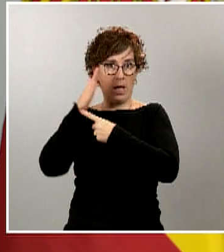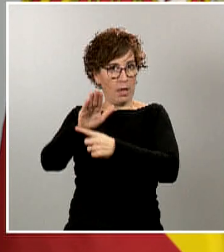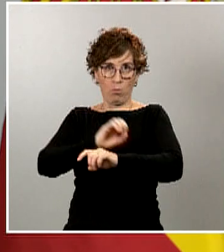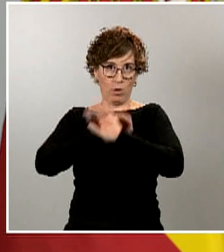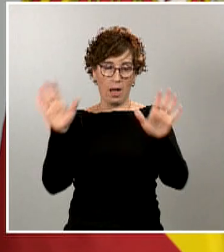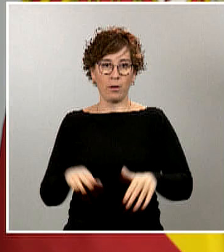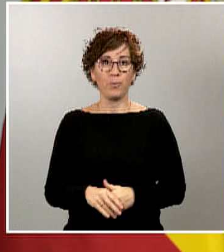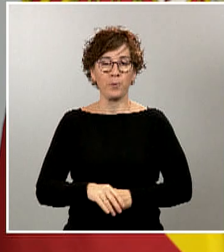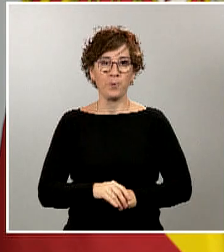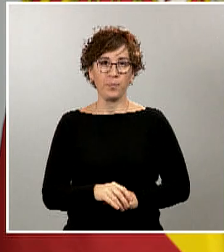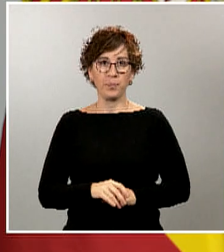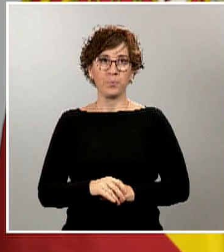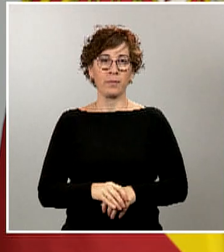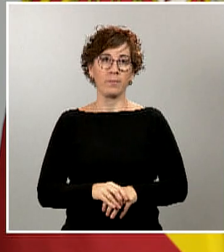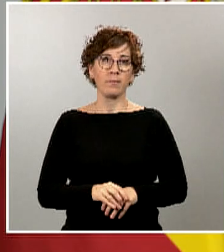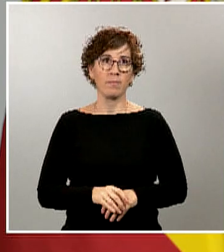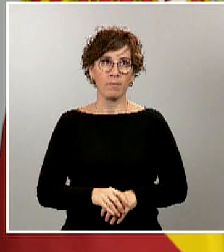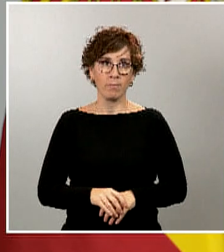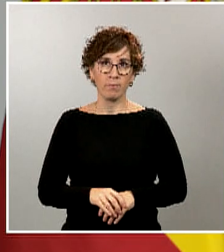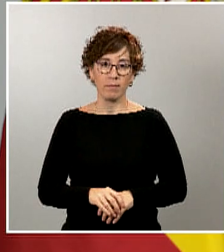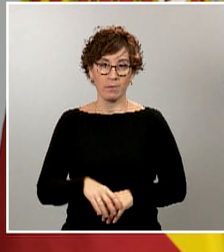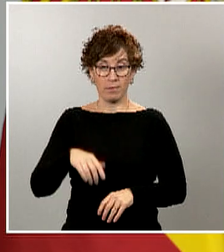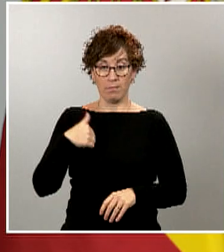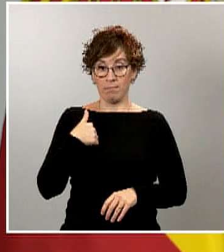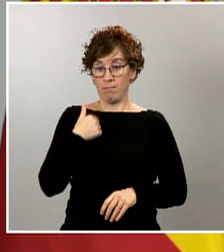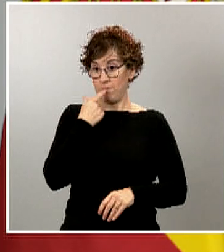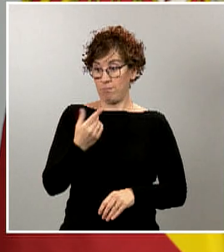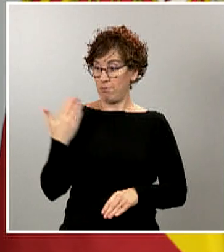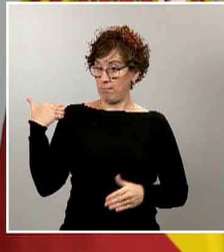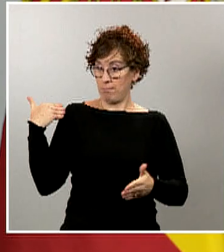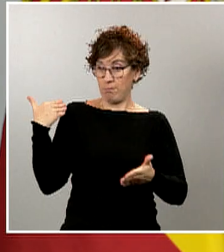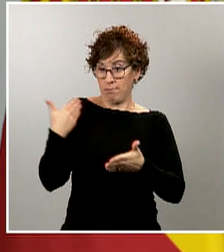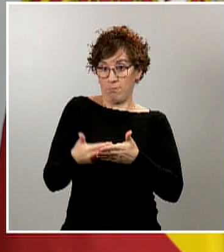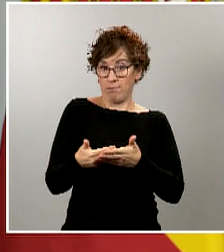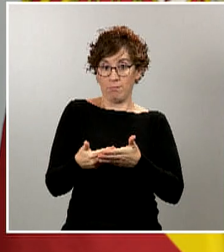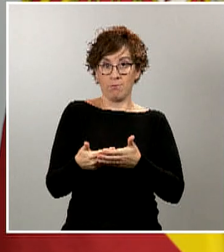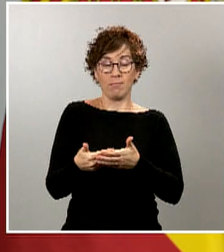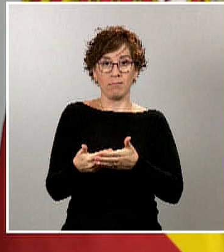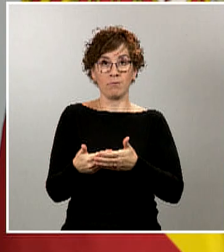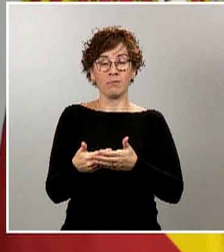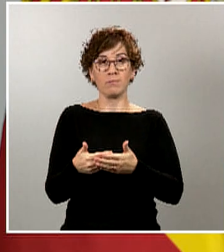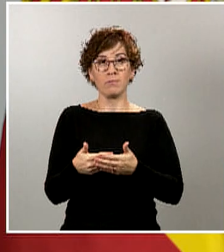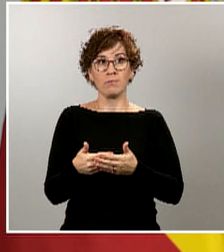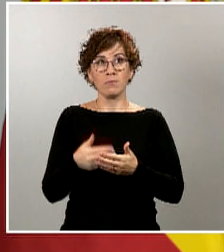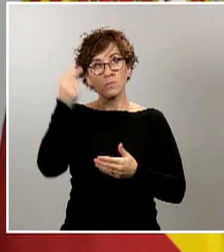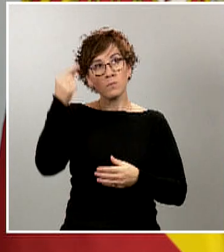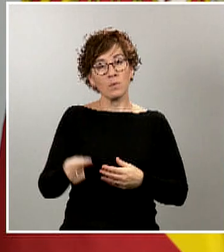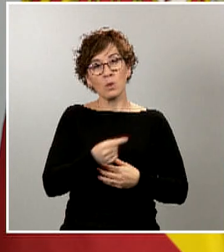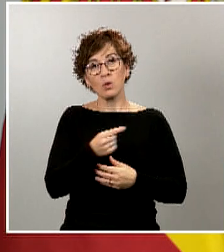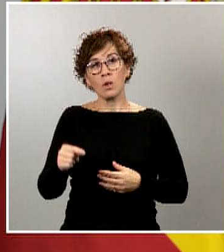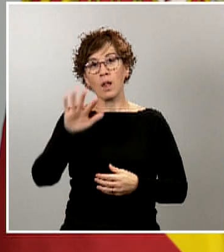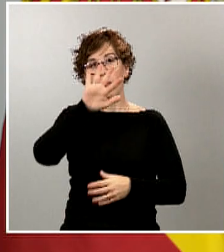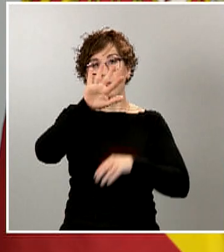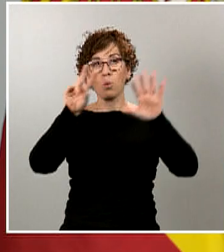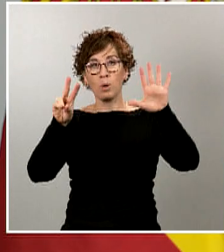puedo decir que durante este tiempo que llevamos, desde que se decretó la alarma, un total de 57.000